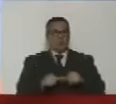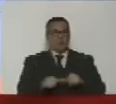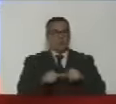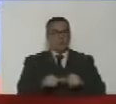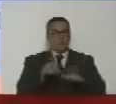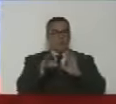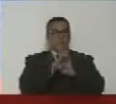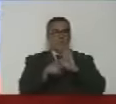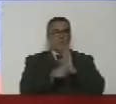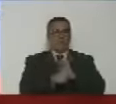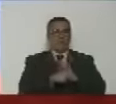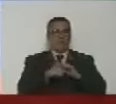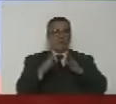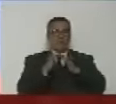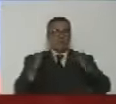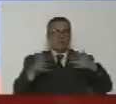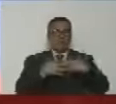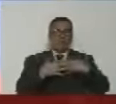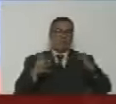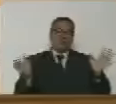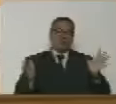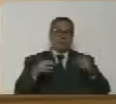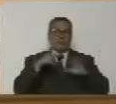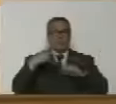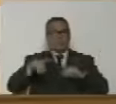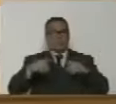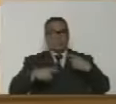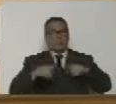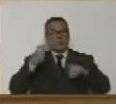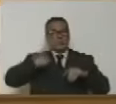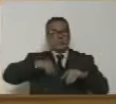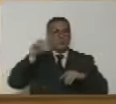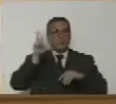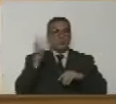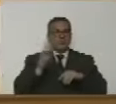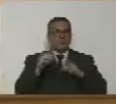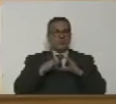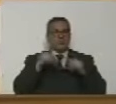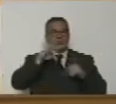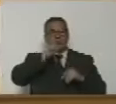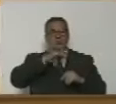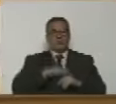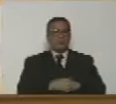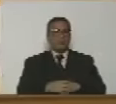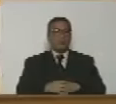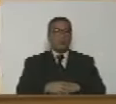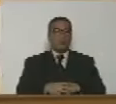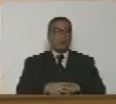la constitución más amplia y democrática que haya tenido Venezuela en su historia.